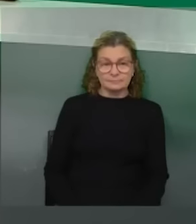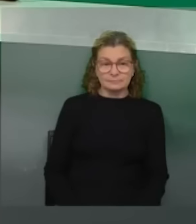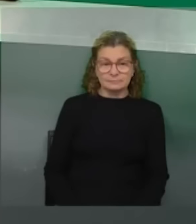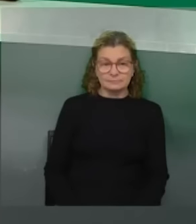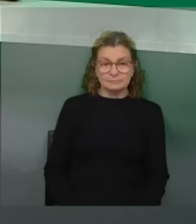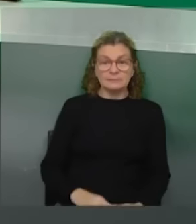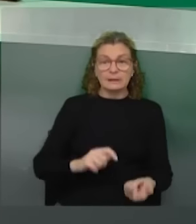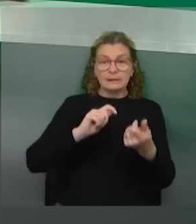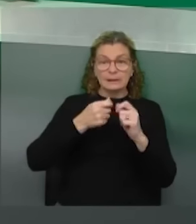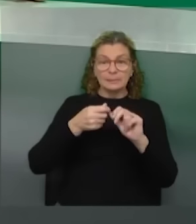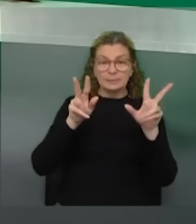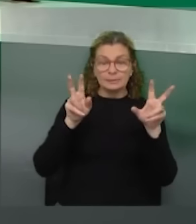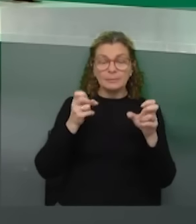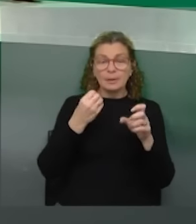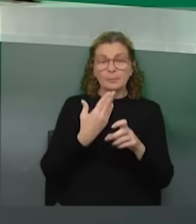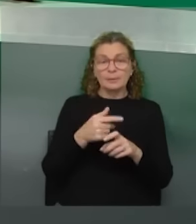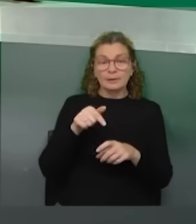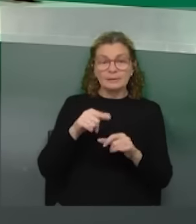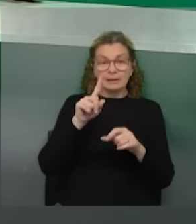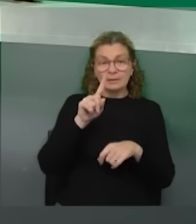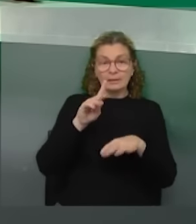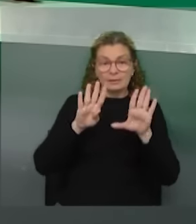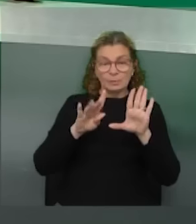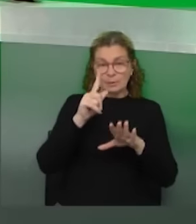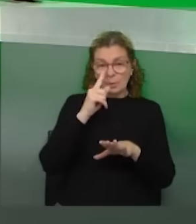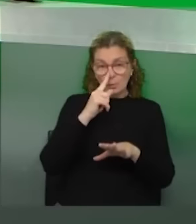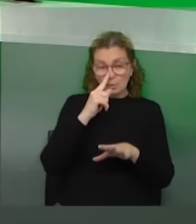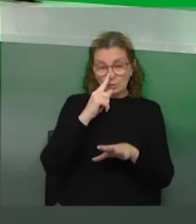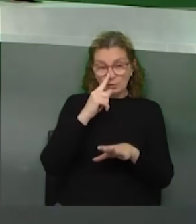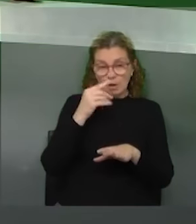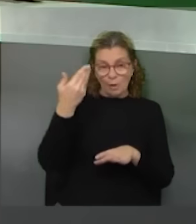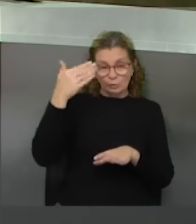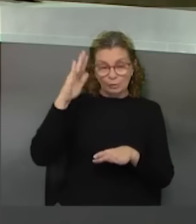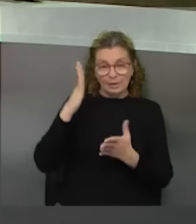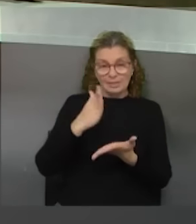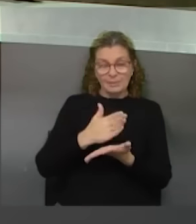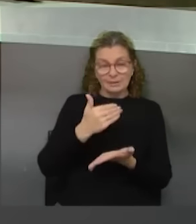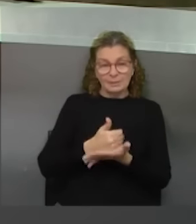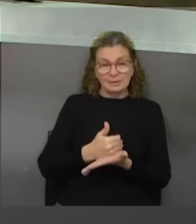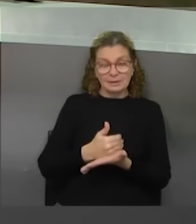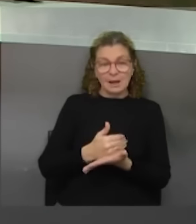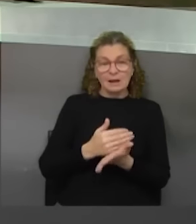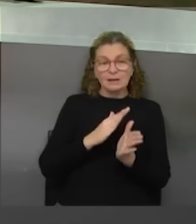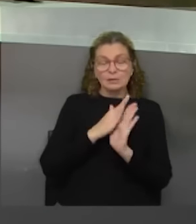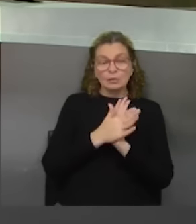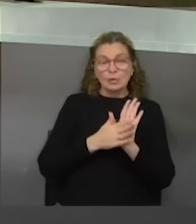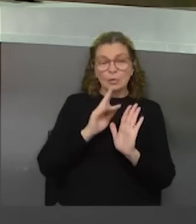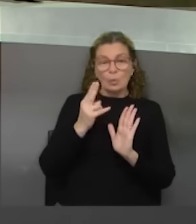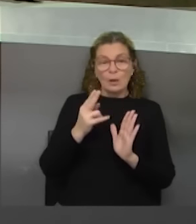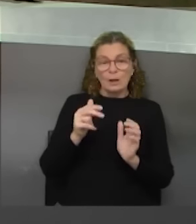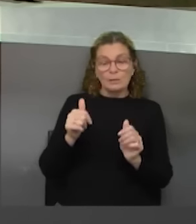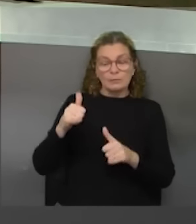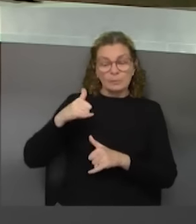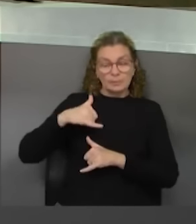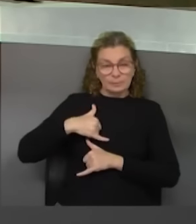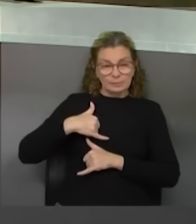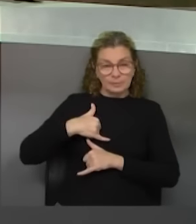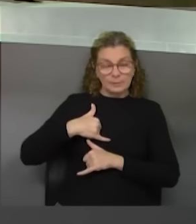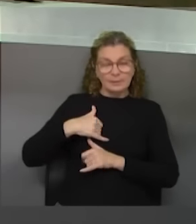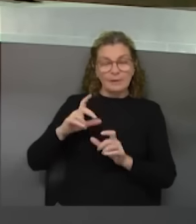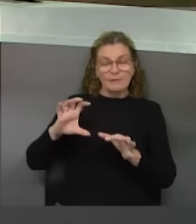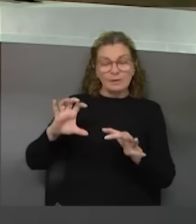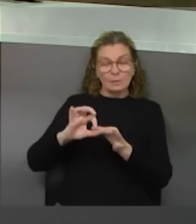ahora cambiamos de tema porque en este 19 de junio autoridades nacionales departamentales vinculadas a las fuerzas armadas y también a